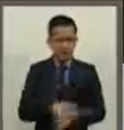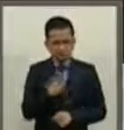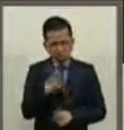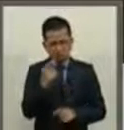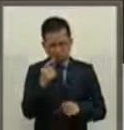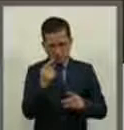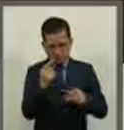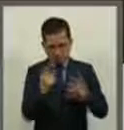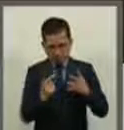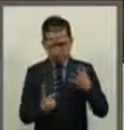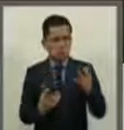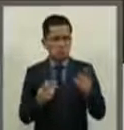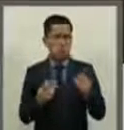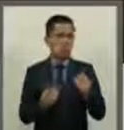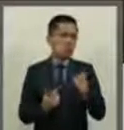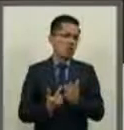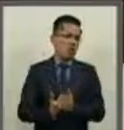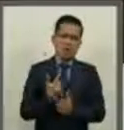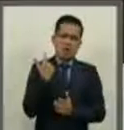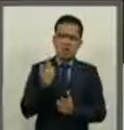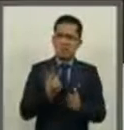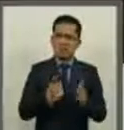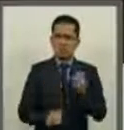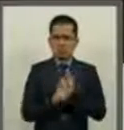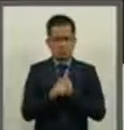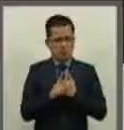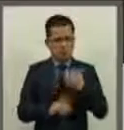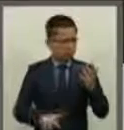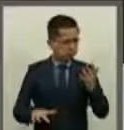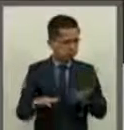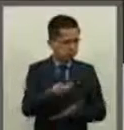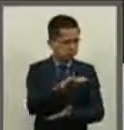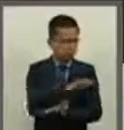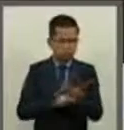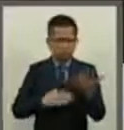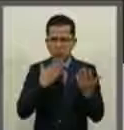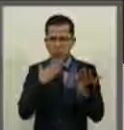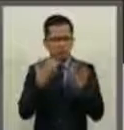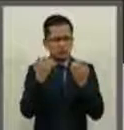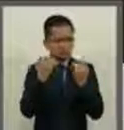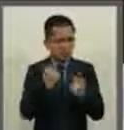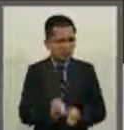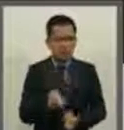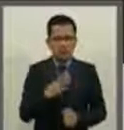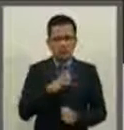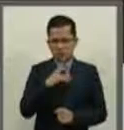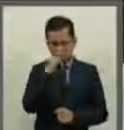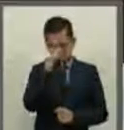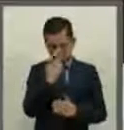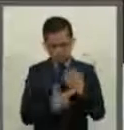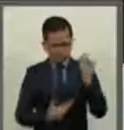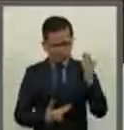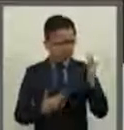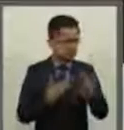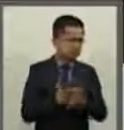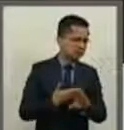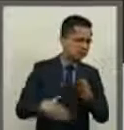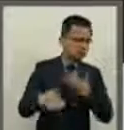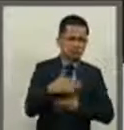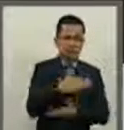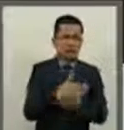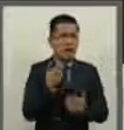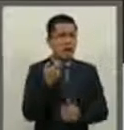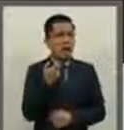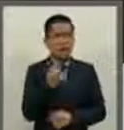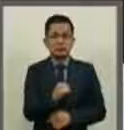grave crisis de inseguridad y violencia por la que atraviesa nuestro país desde hace dos